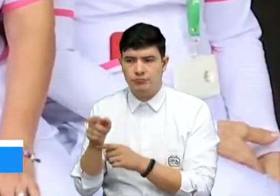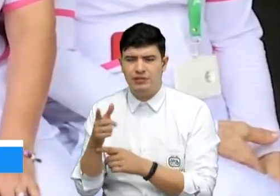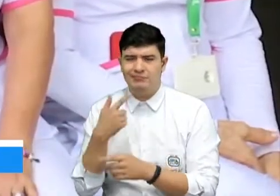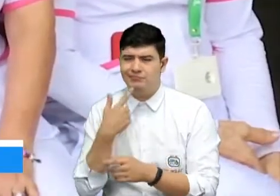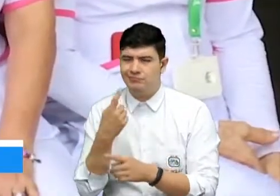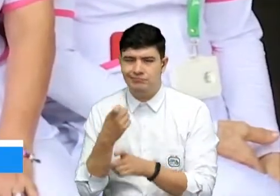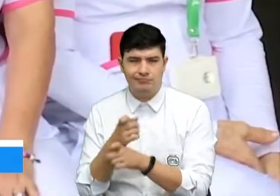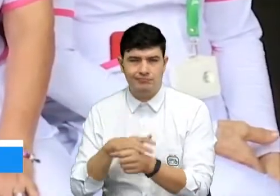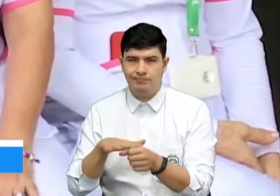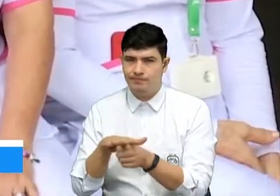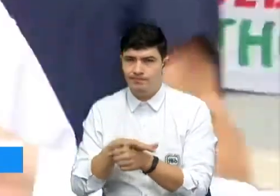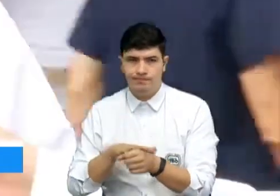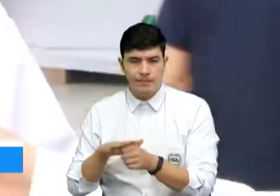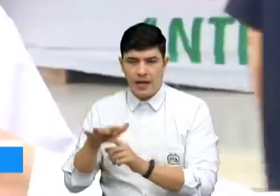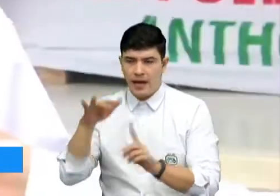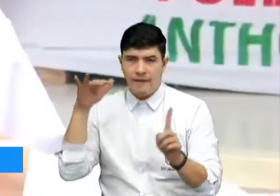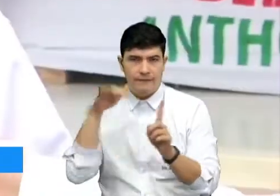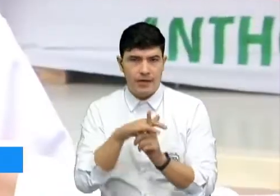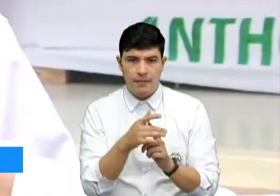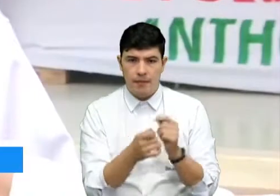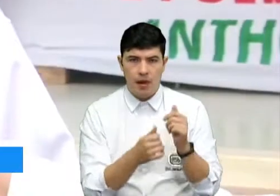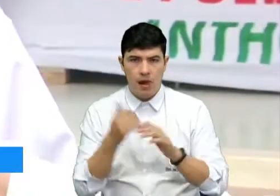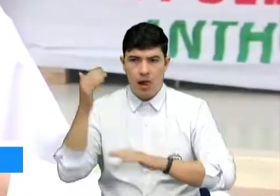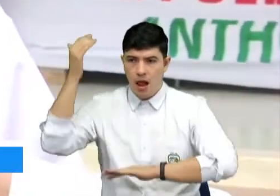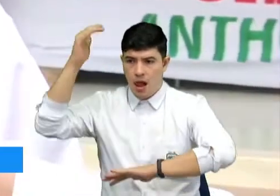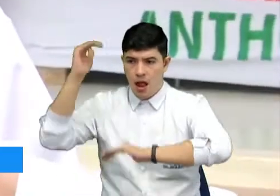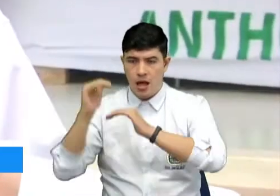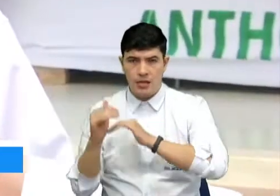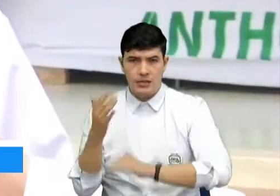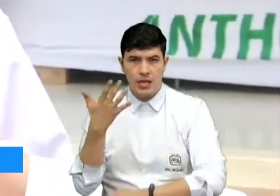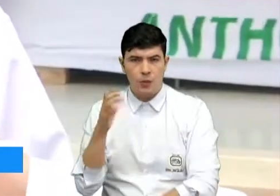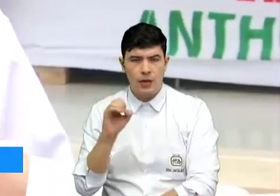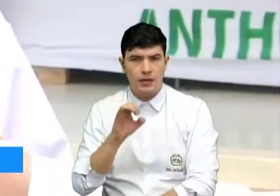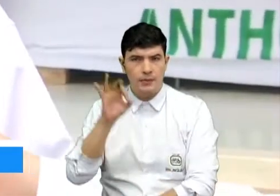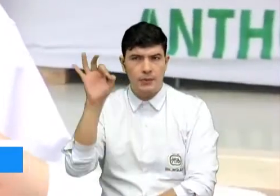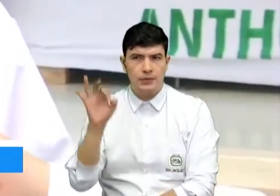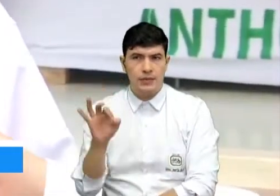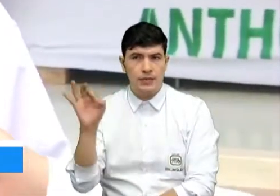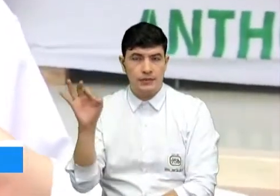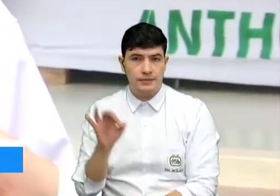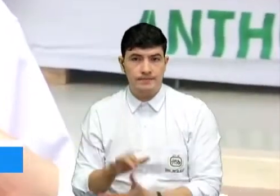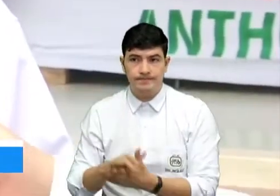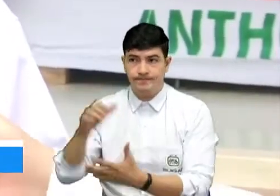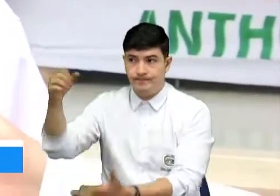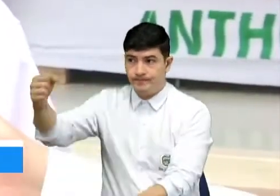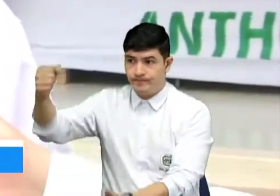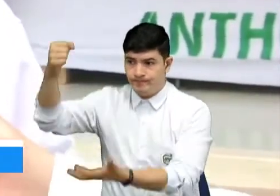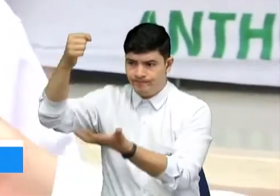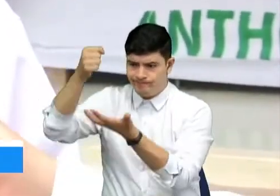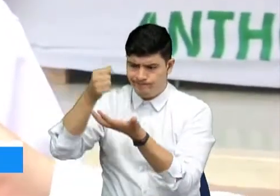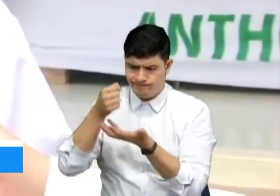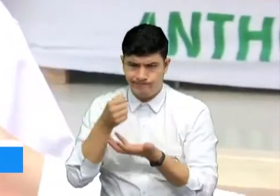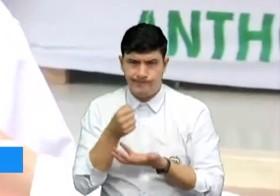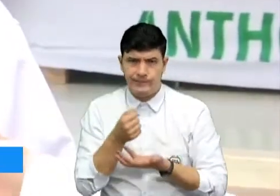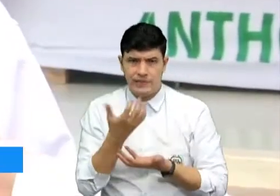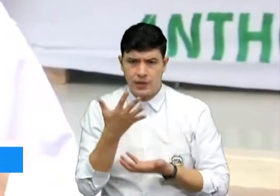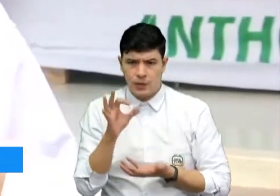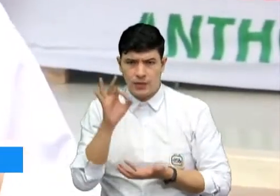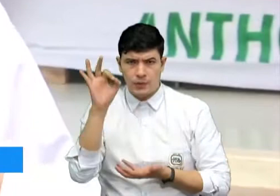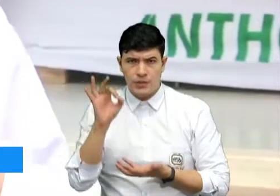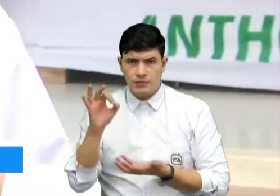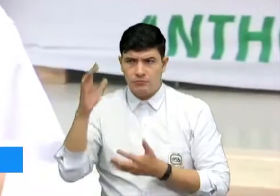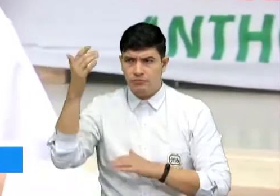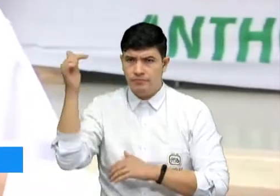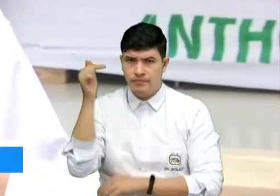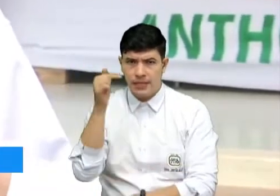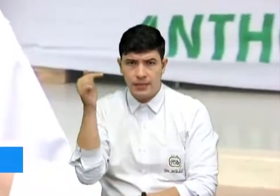operativa. Prácticamente los ingresos del hospital se bajaron a más del 50%. Esto también nos obliga a mirar también cuál